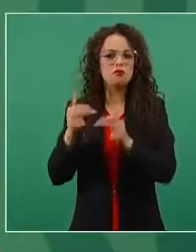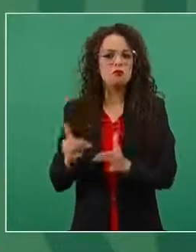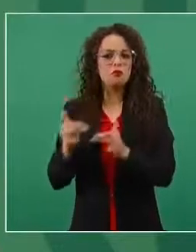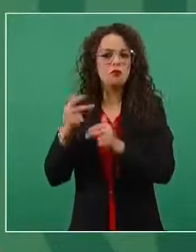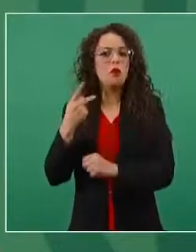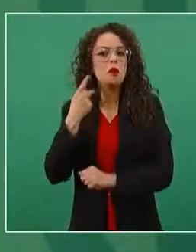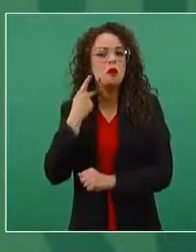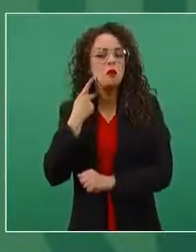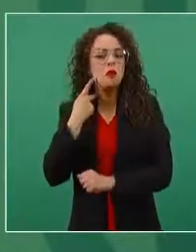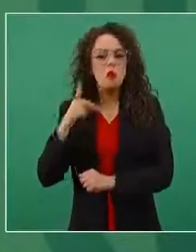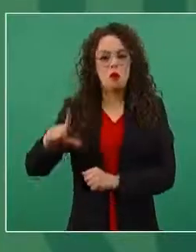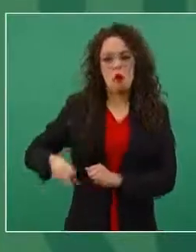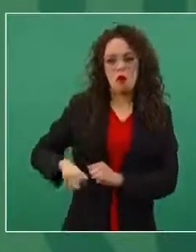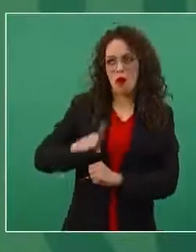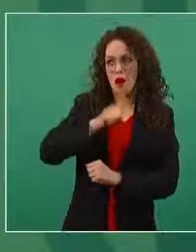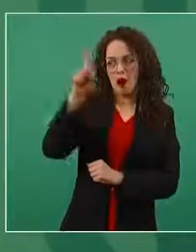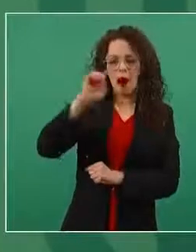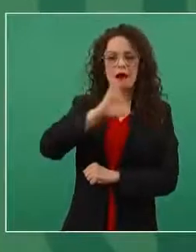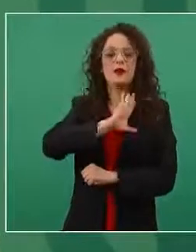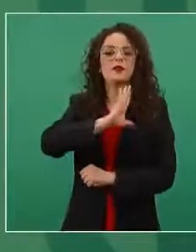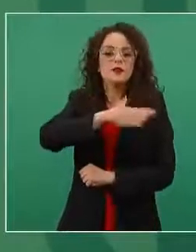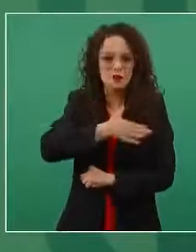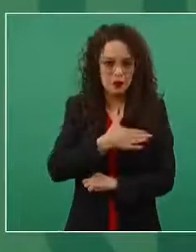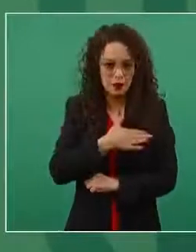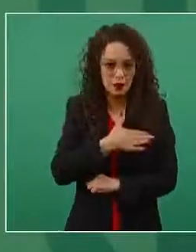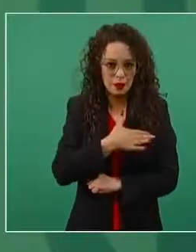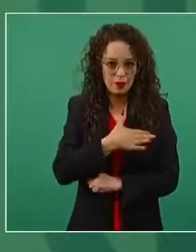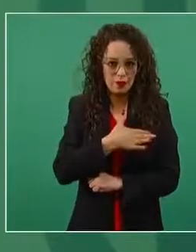con el gobierno de España,